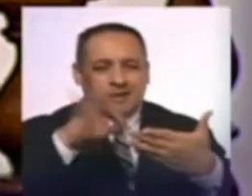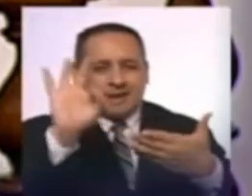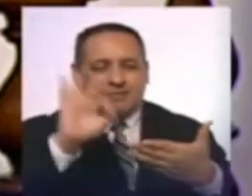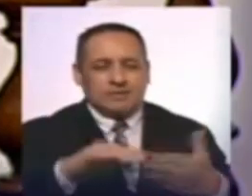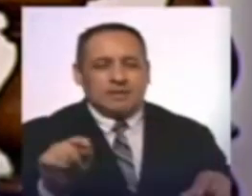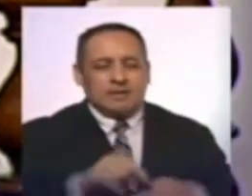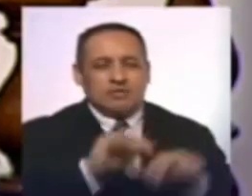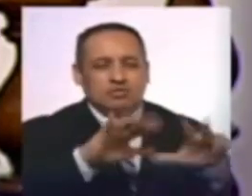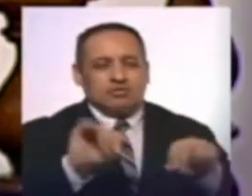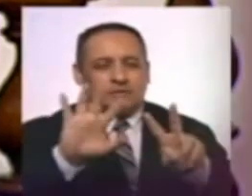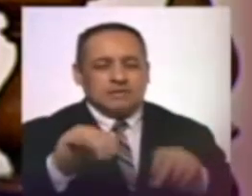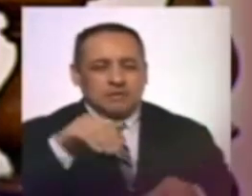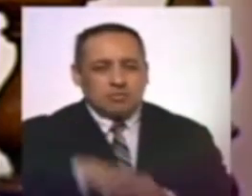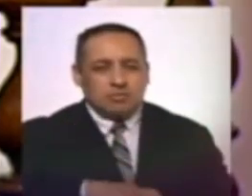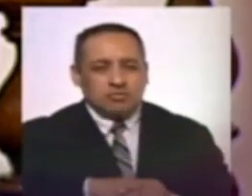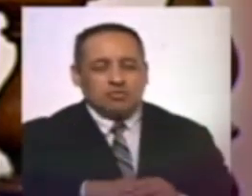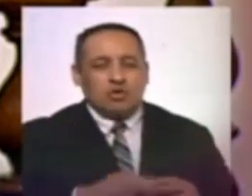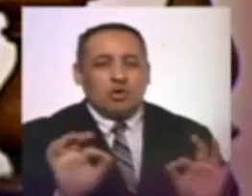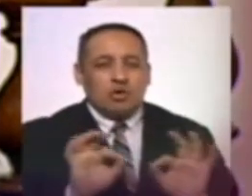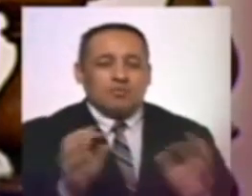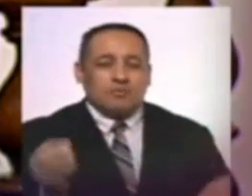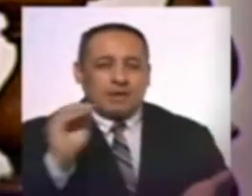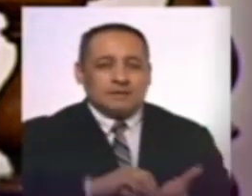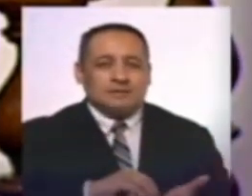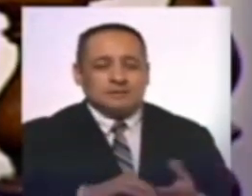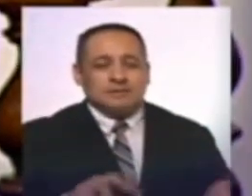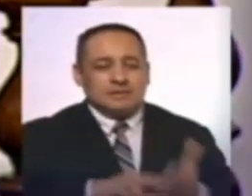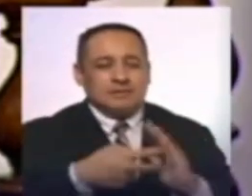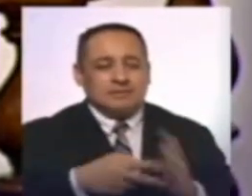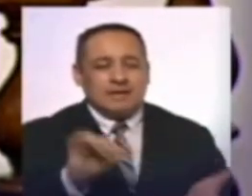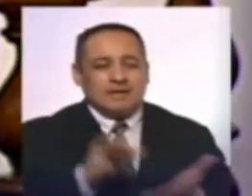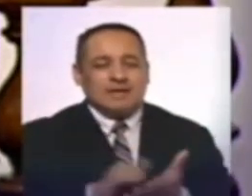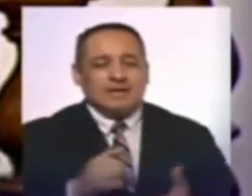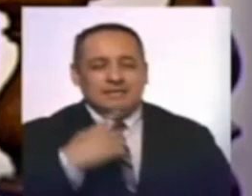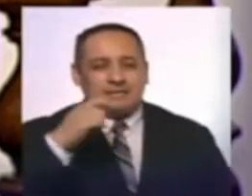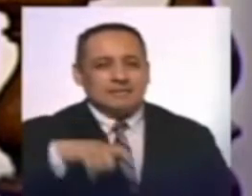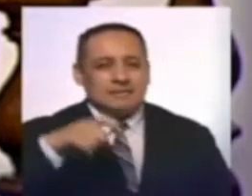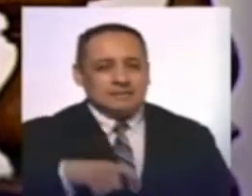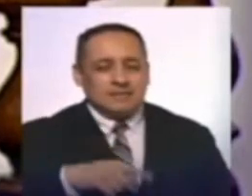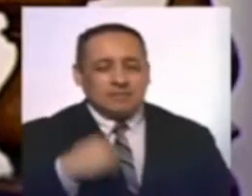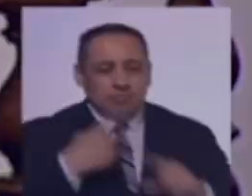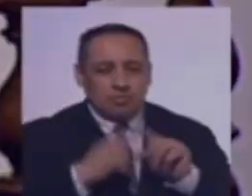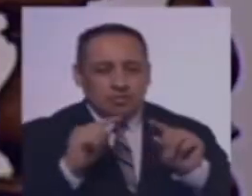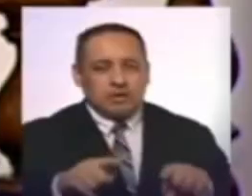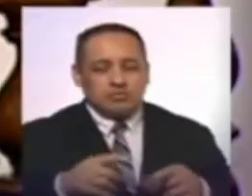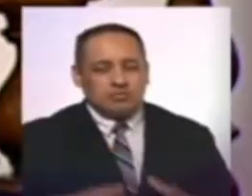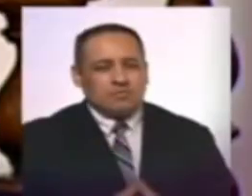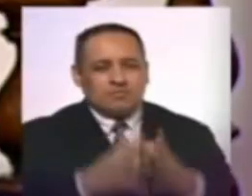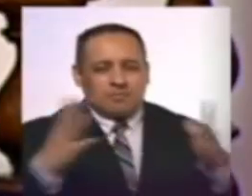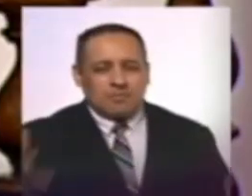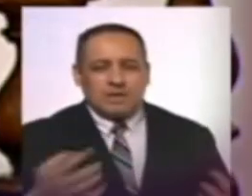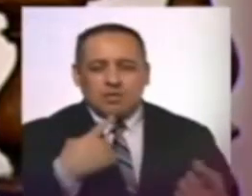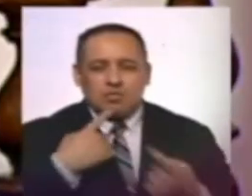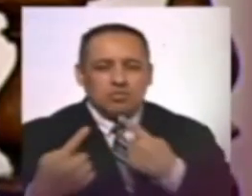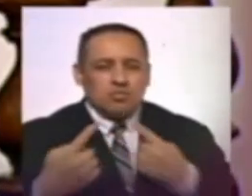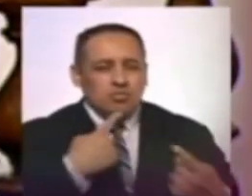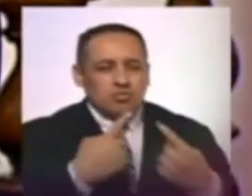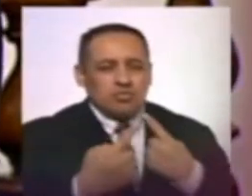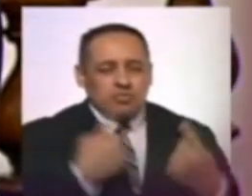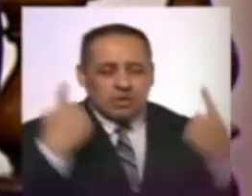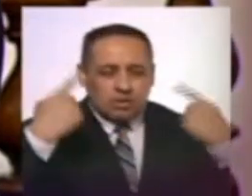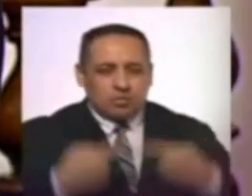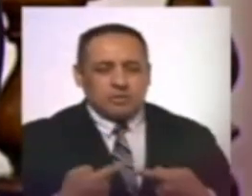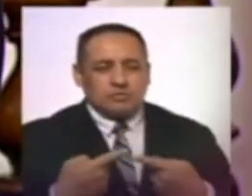de 87 votos o más, que requiere, por tanto, un amplio diálogo y